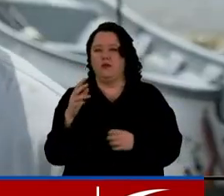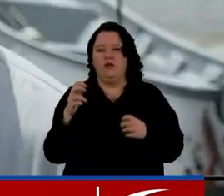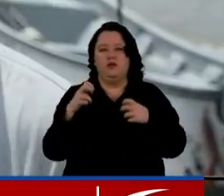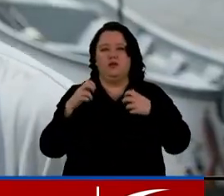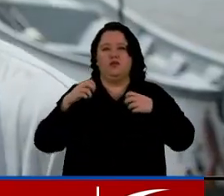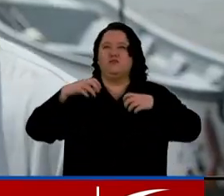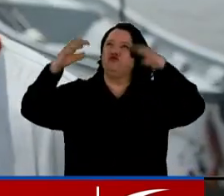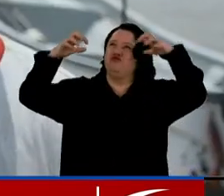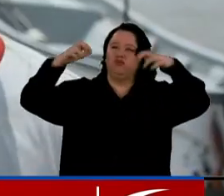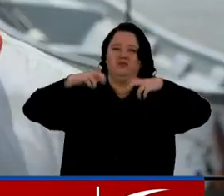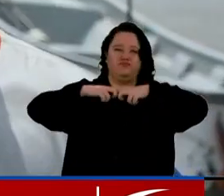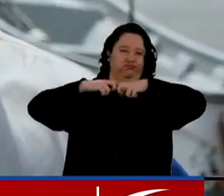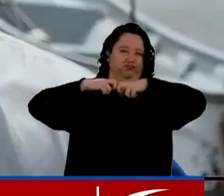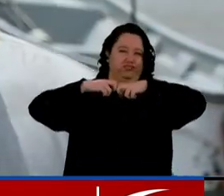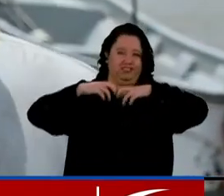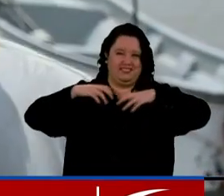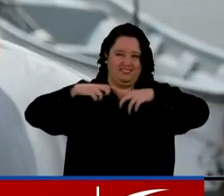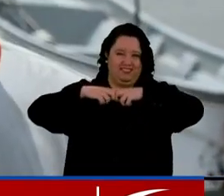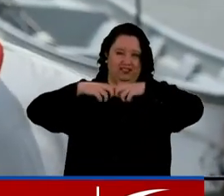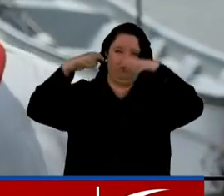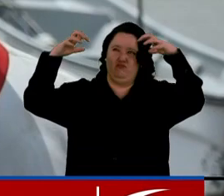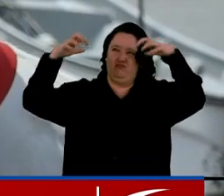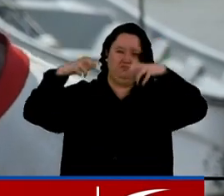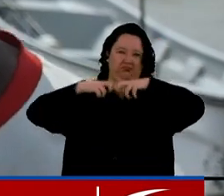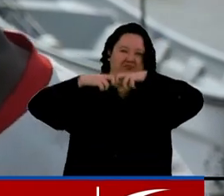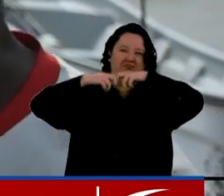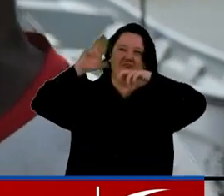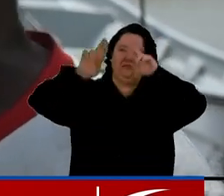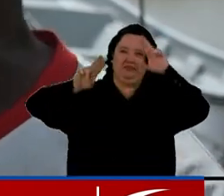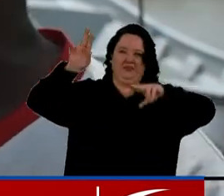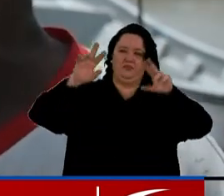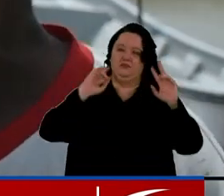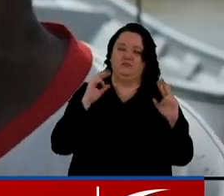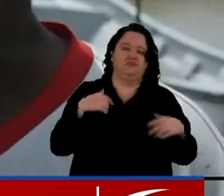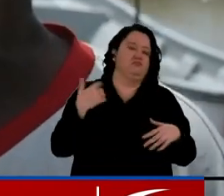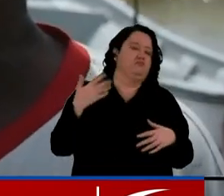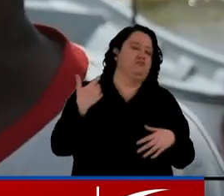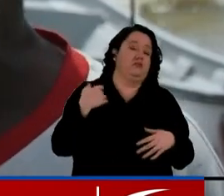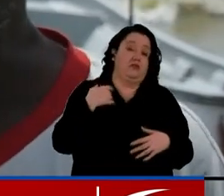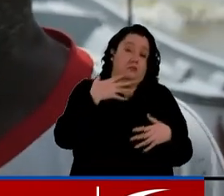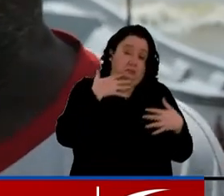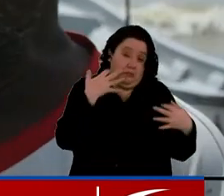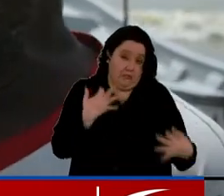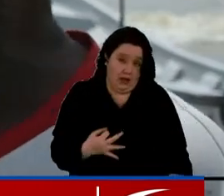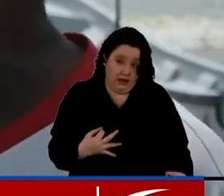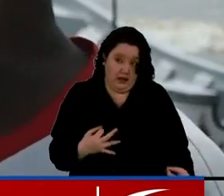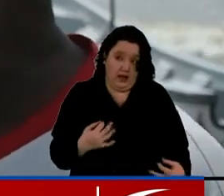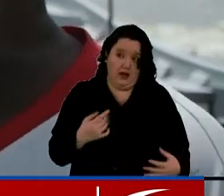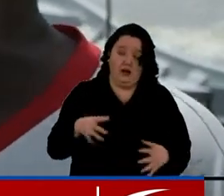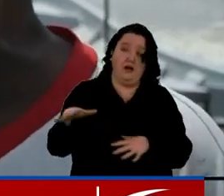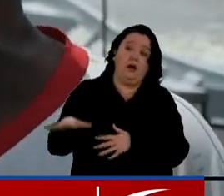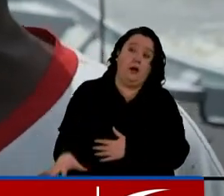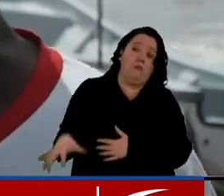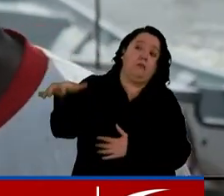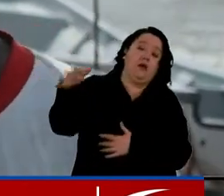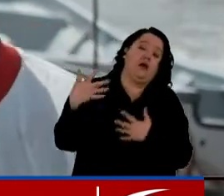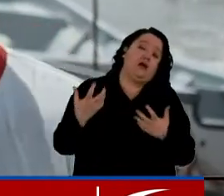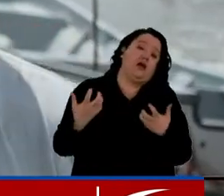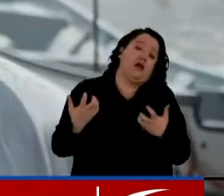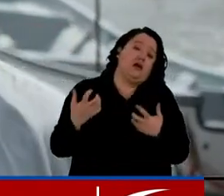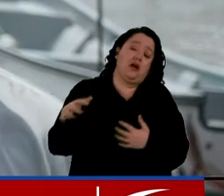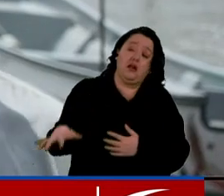eléctrica, pues la verdad es que con el deseo que la isla